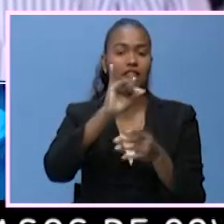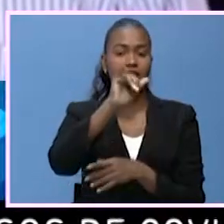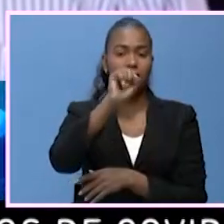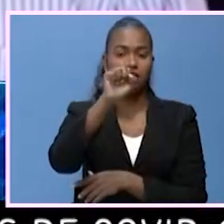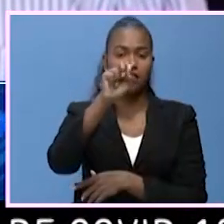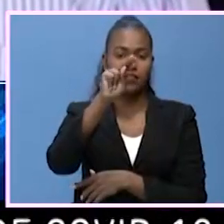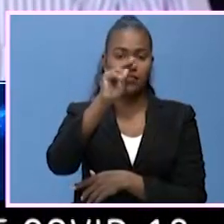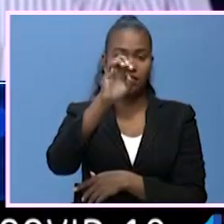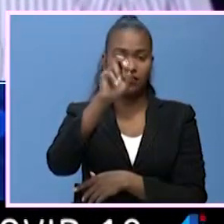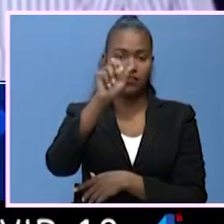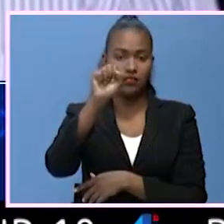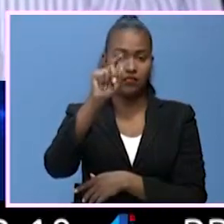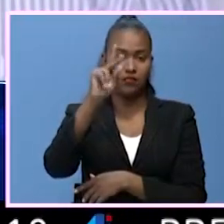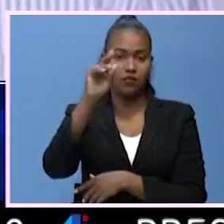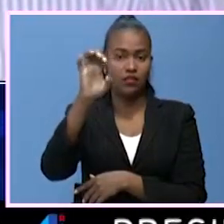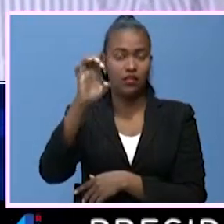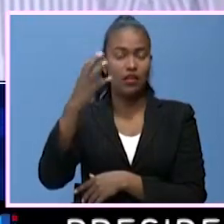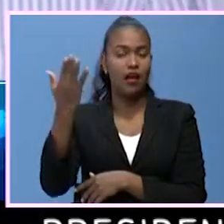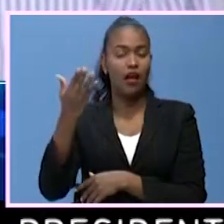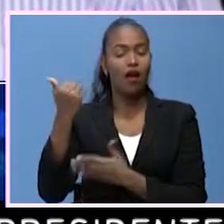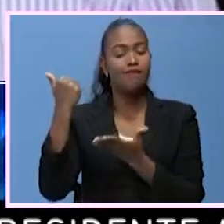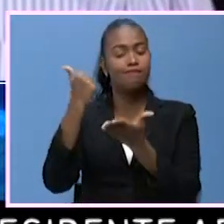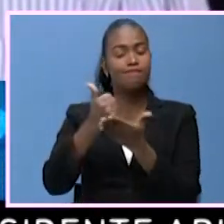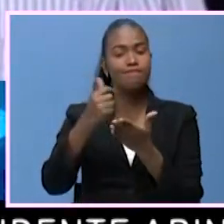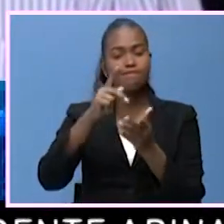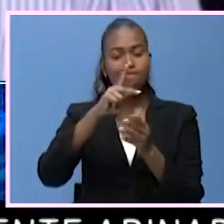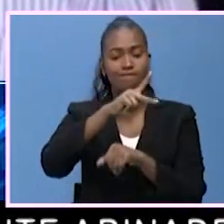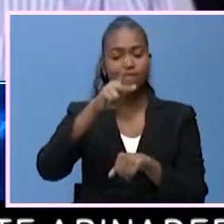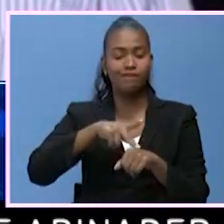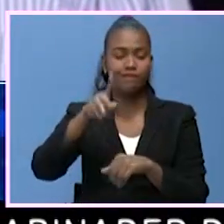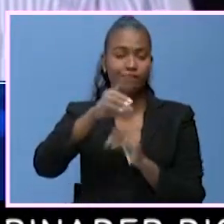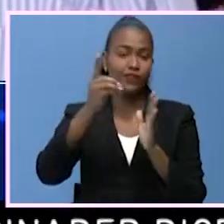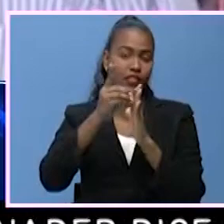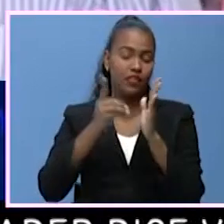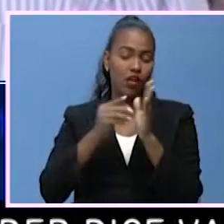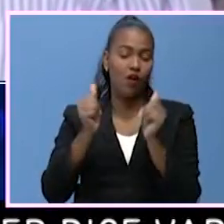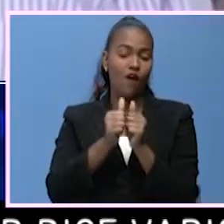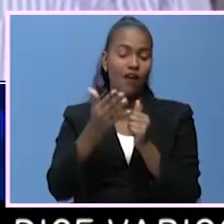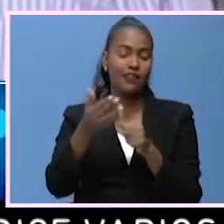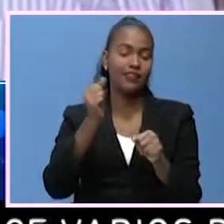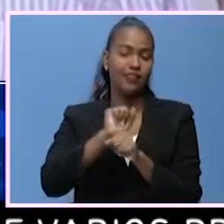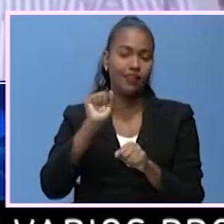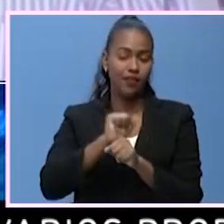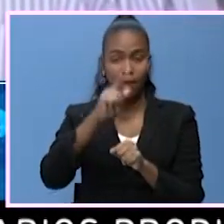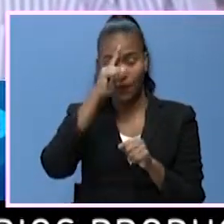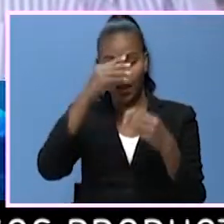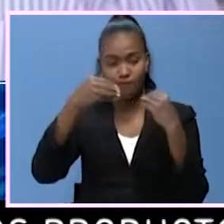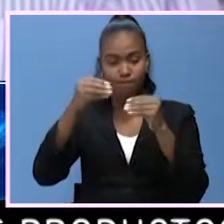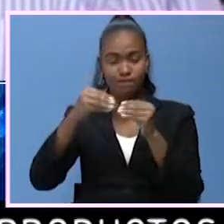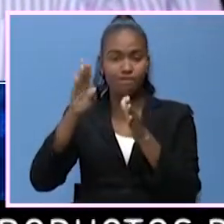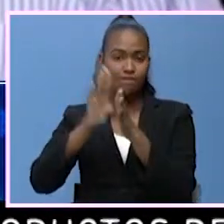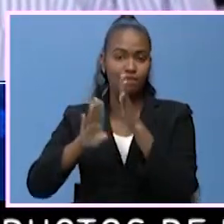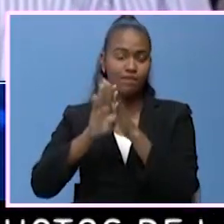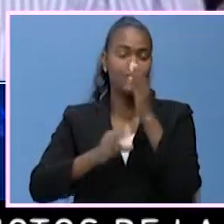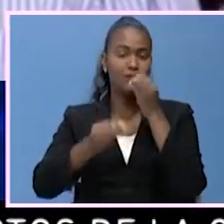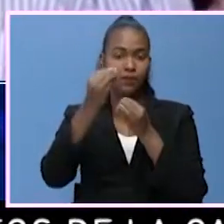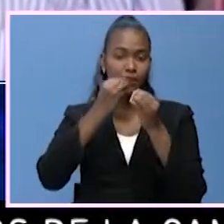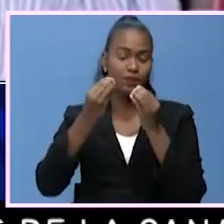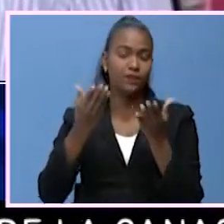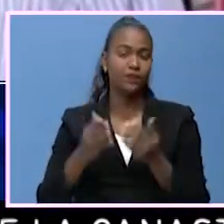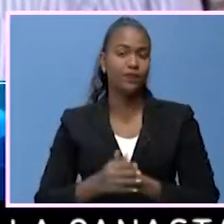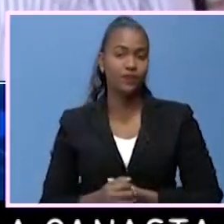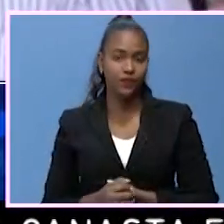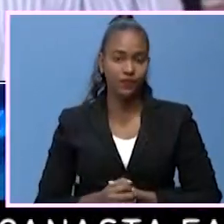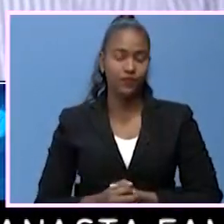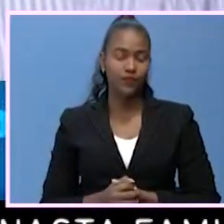Inespre, que nos ha tomado en cuenta la provincia de Dajabón con este operativo de alimentación a bajo